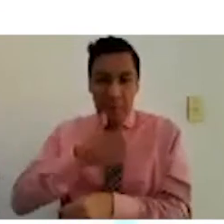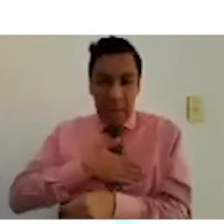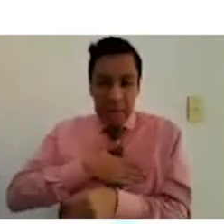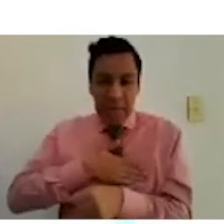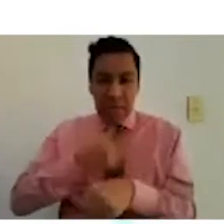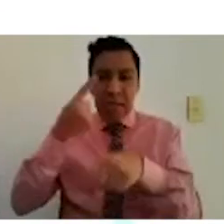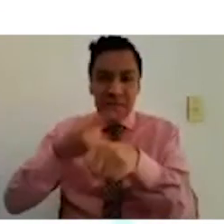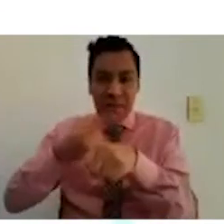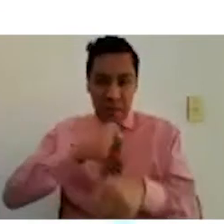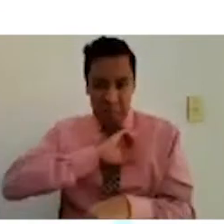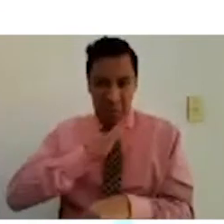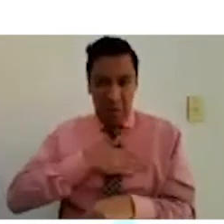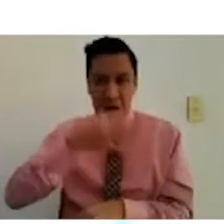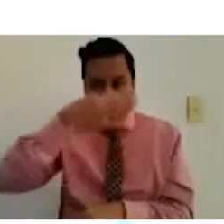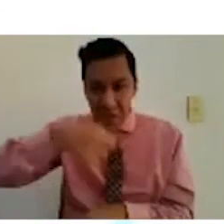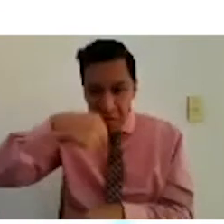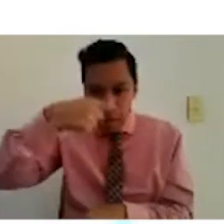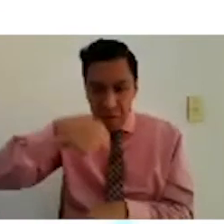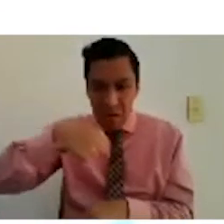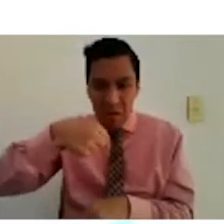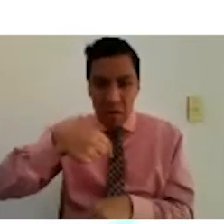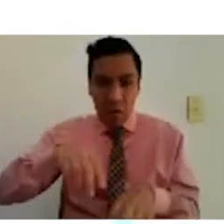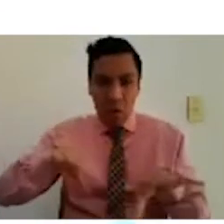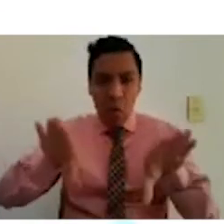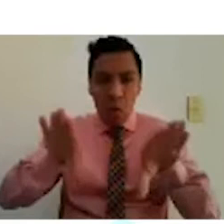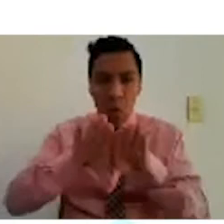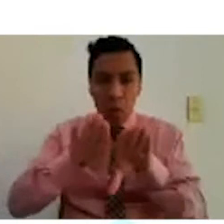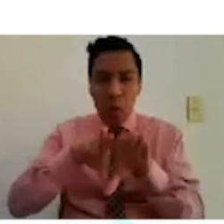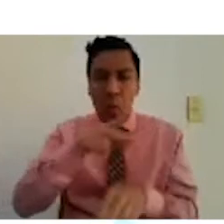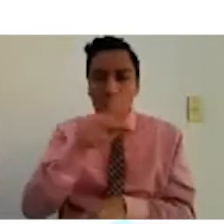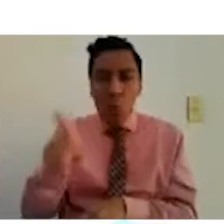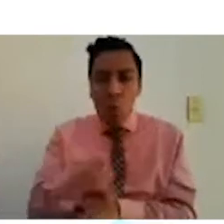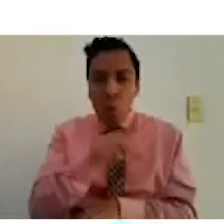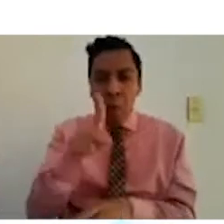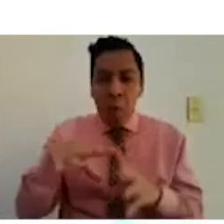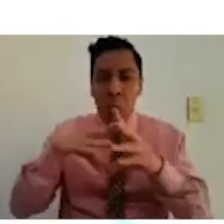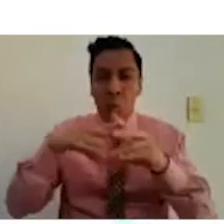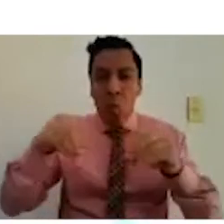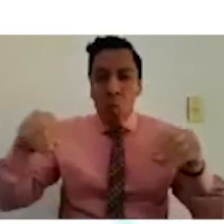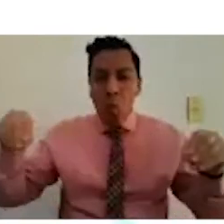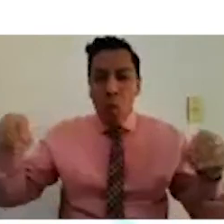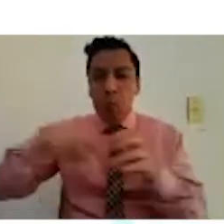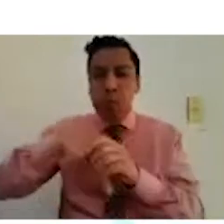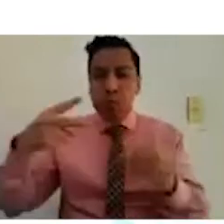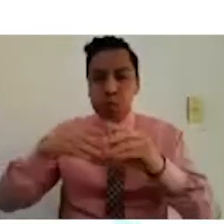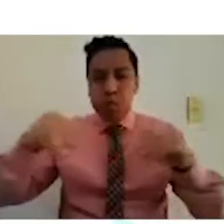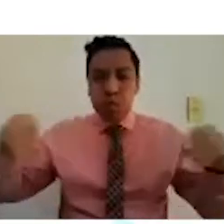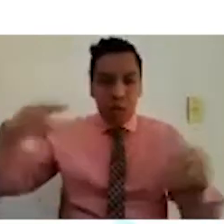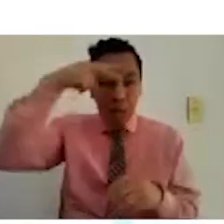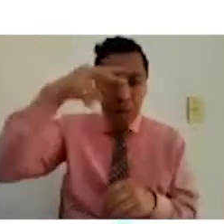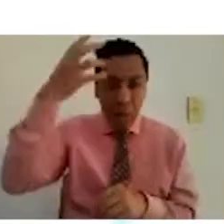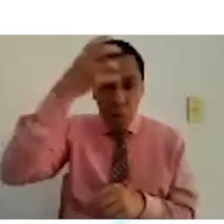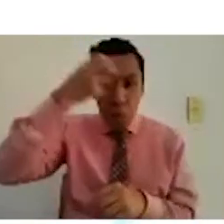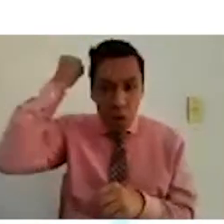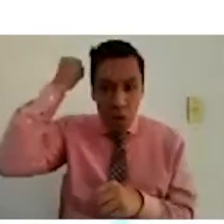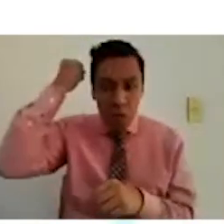o la muerte en un humilde y fantasmal pueblo mexicano. Y para esta escena Buñuel